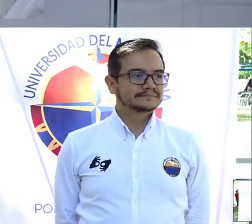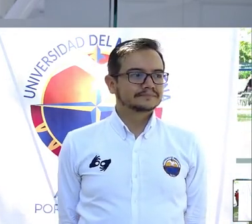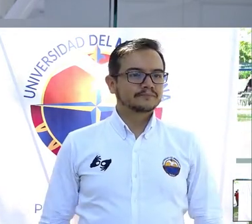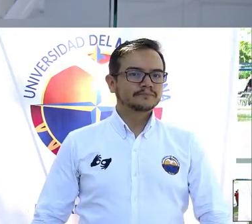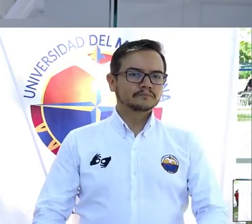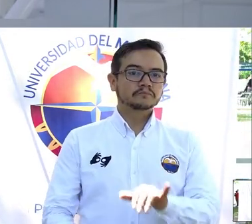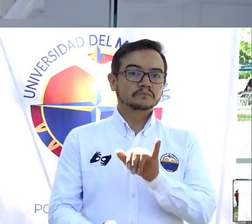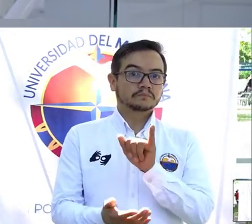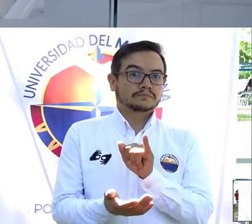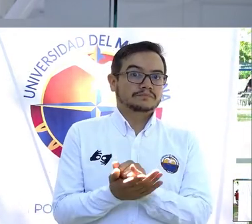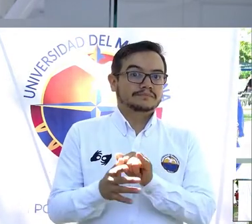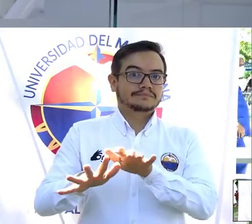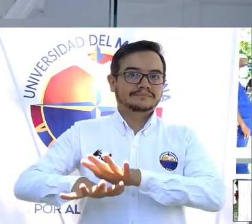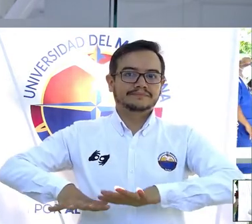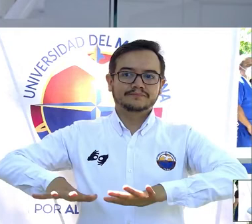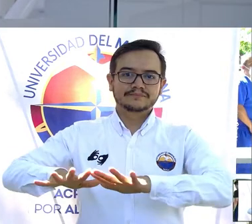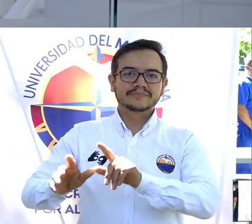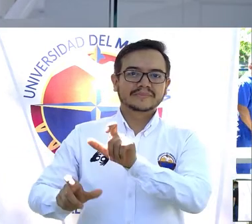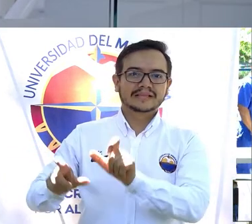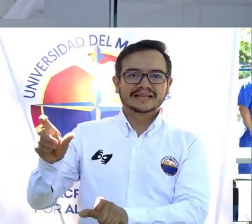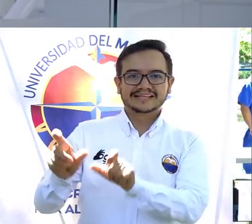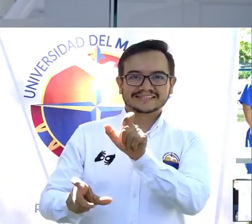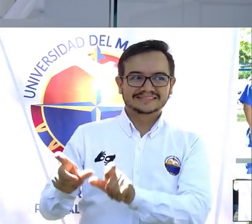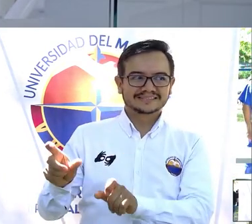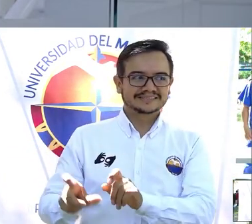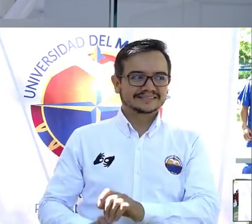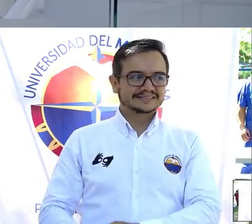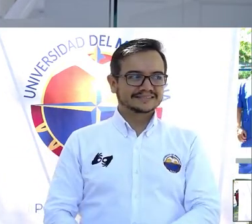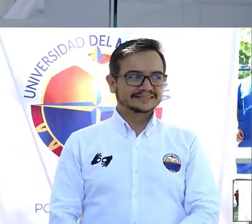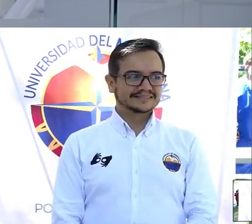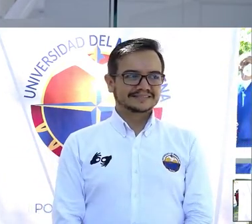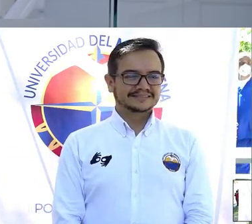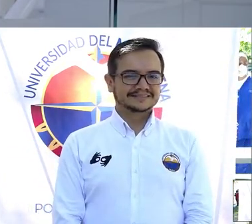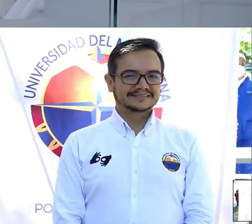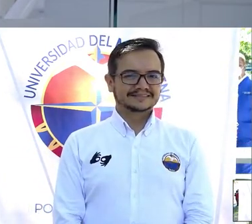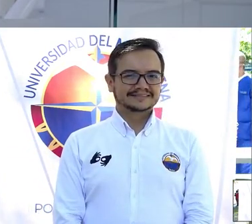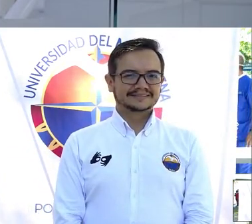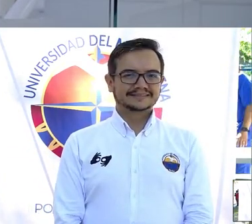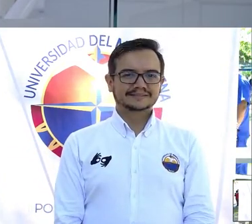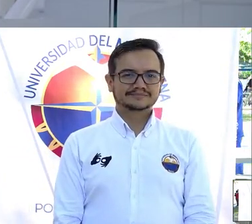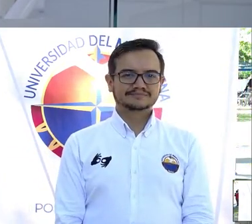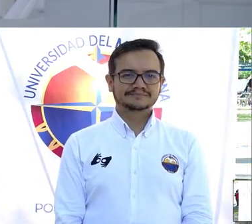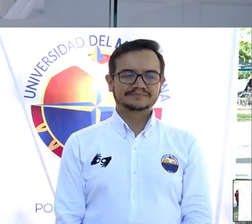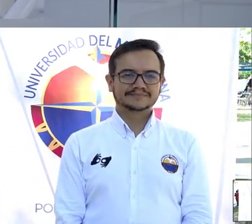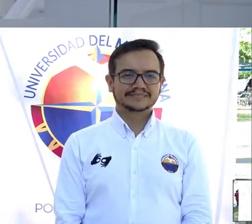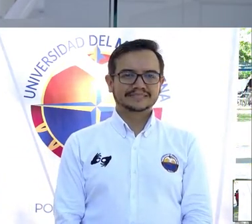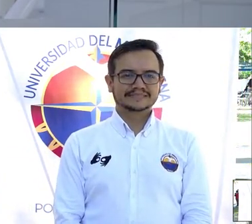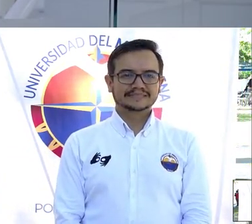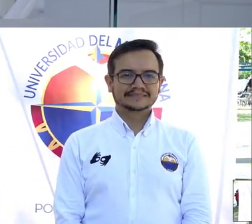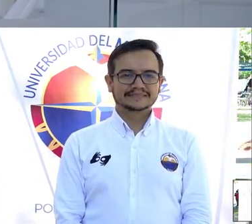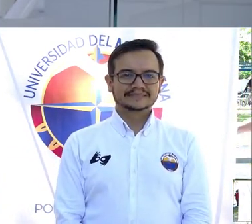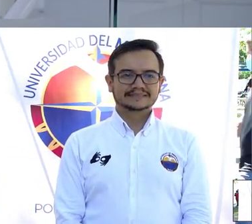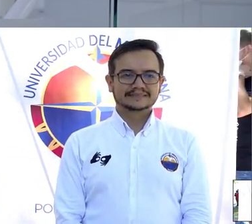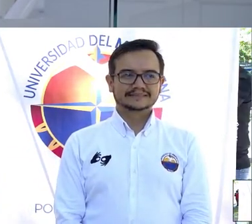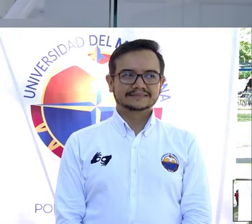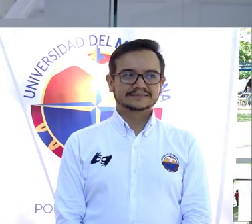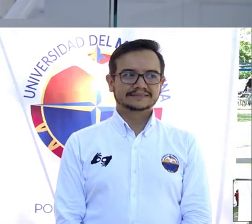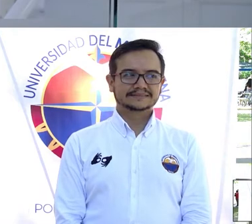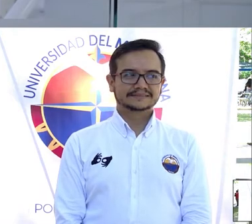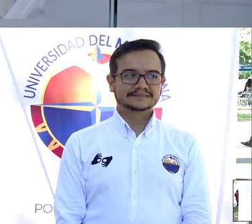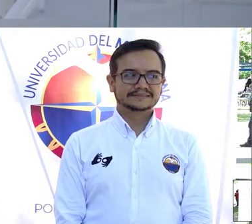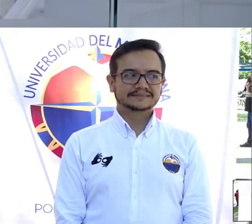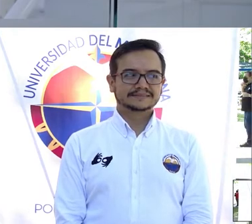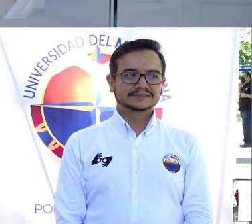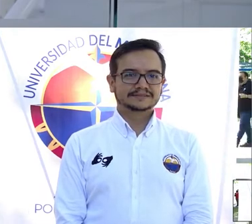en lo que los estudiantes del programa de odontología desarrollan sus prácticas clínicas. Todo esto